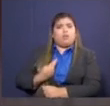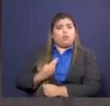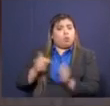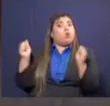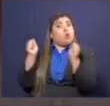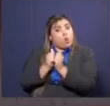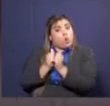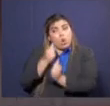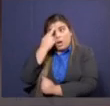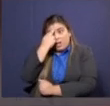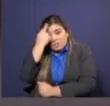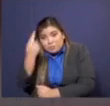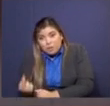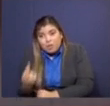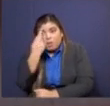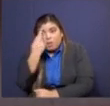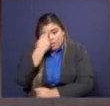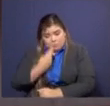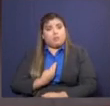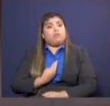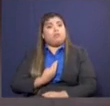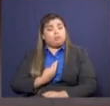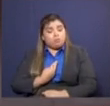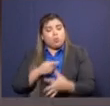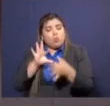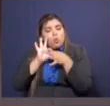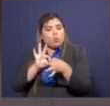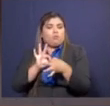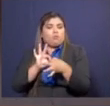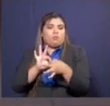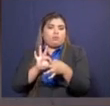Con respeto y en unidad.